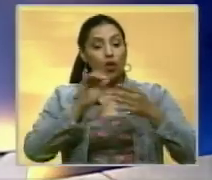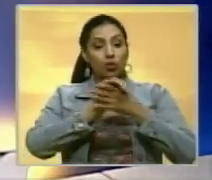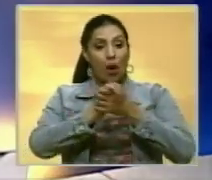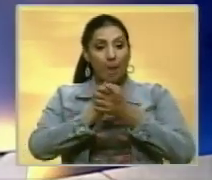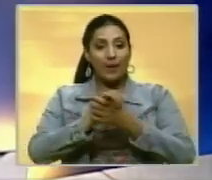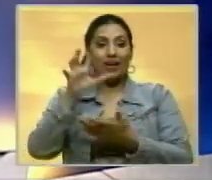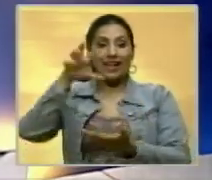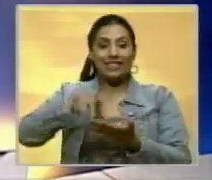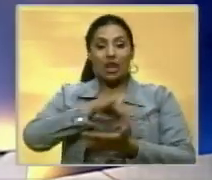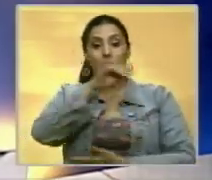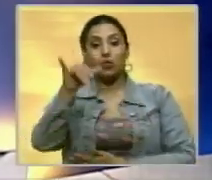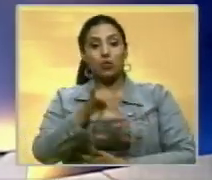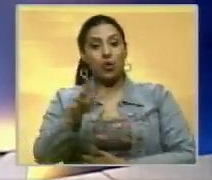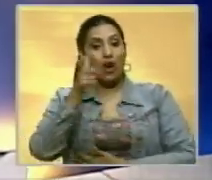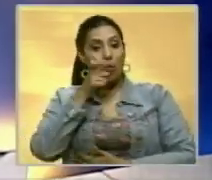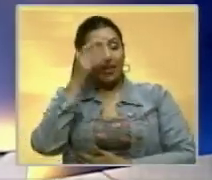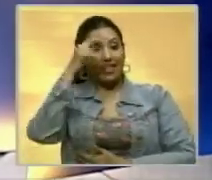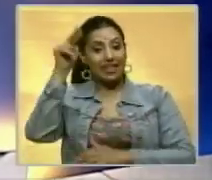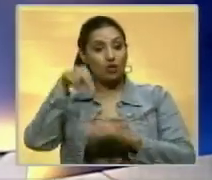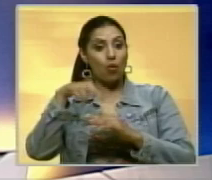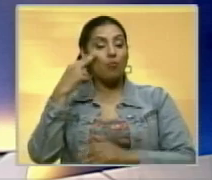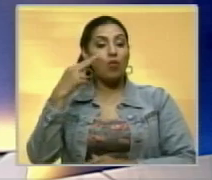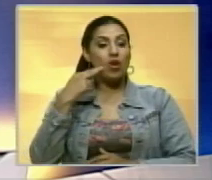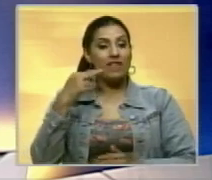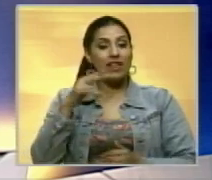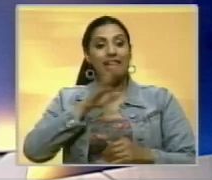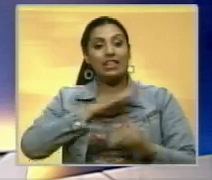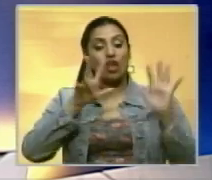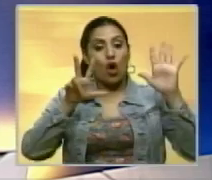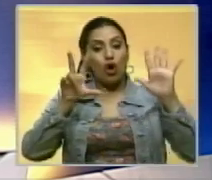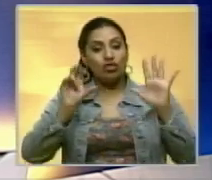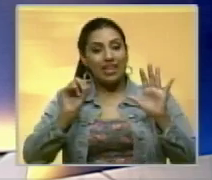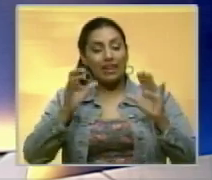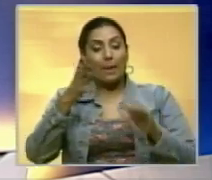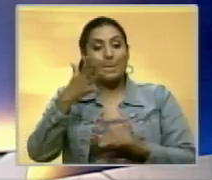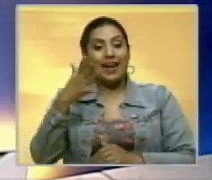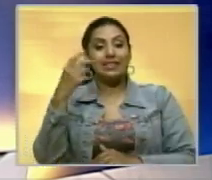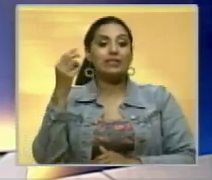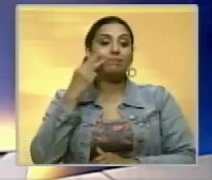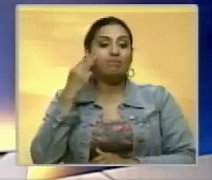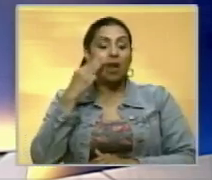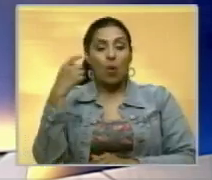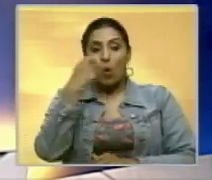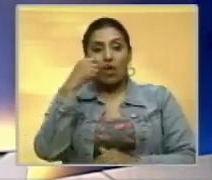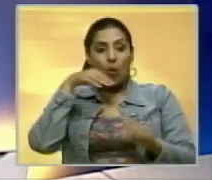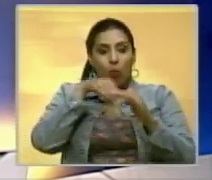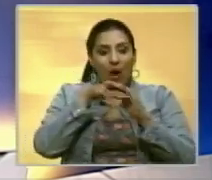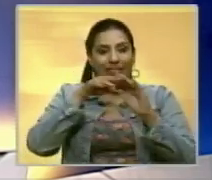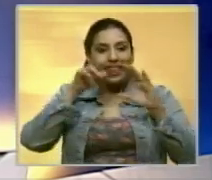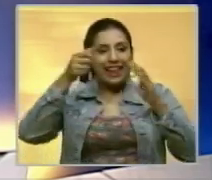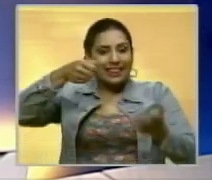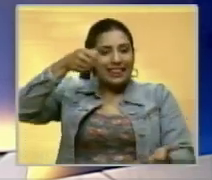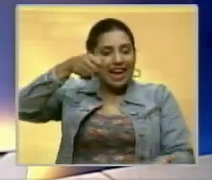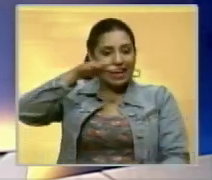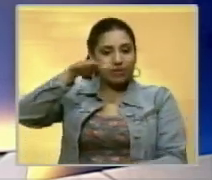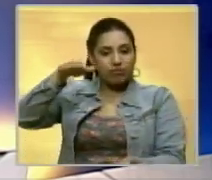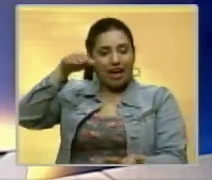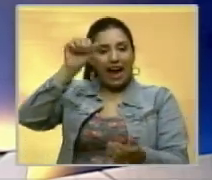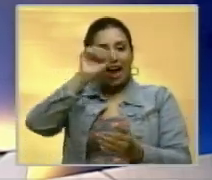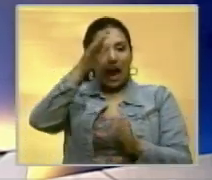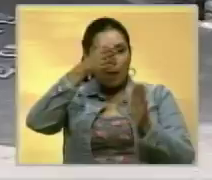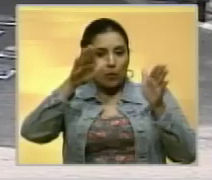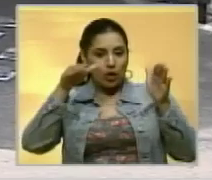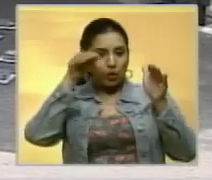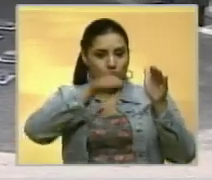Amigos, y en el estado Zulia, la Guardia Nacional Bolivariana incautó 80 panelas de presunta cocaína ocultas en el tanque de gasolina de doble fondo de una